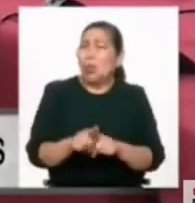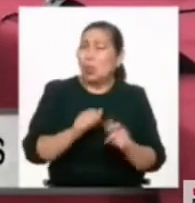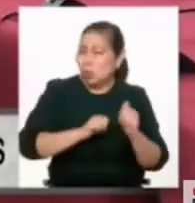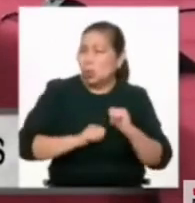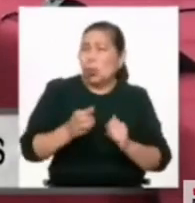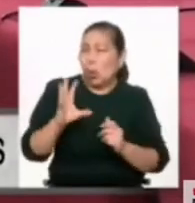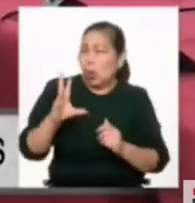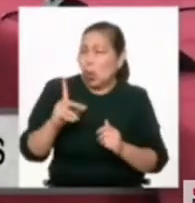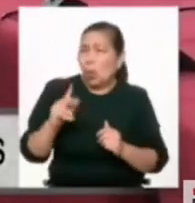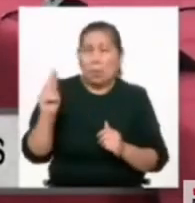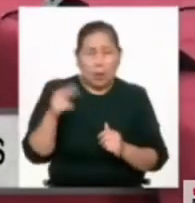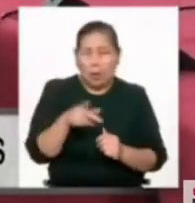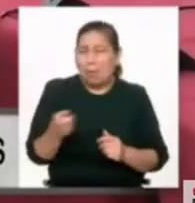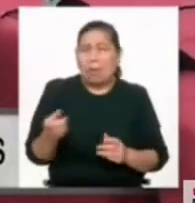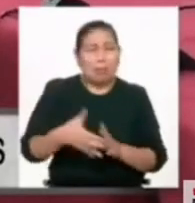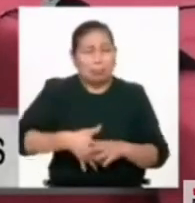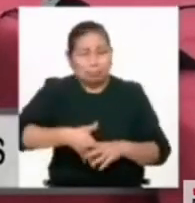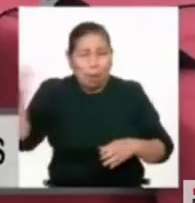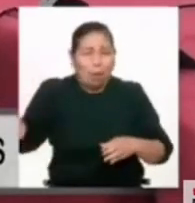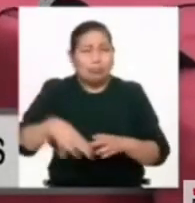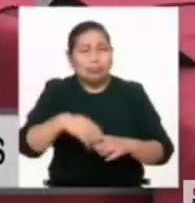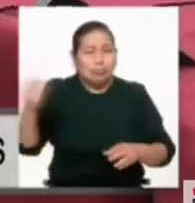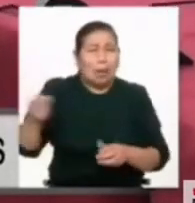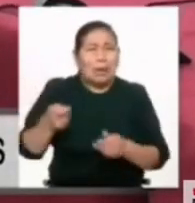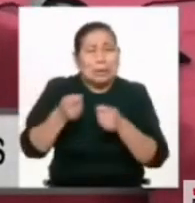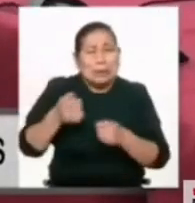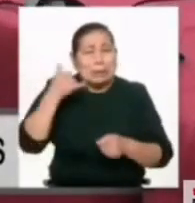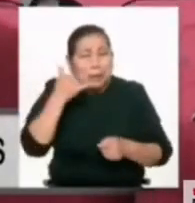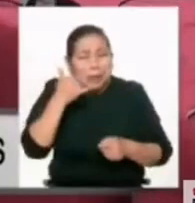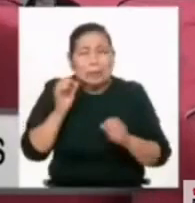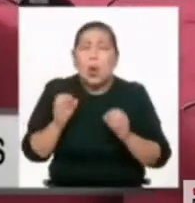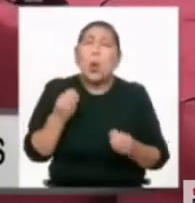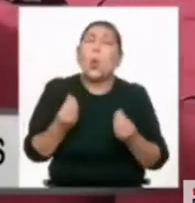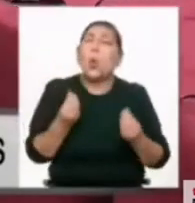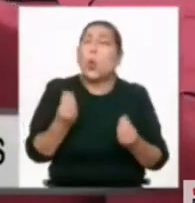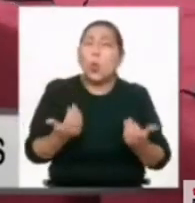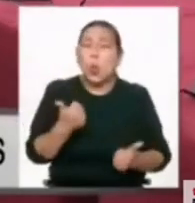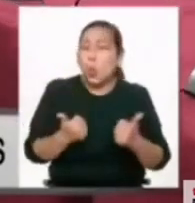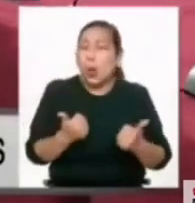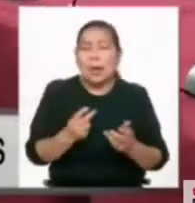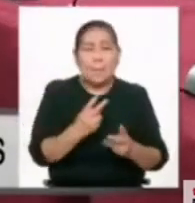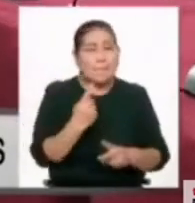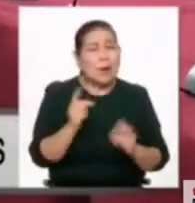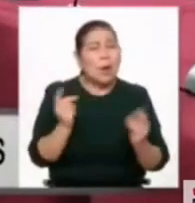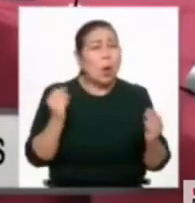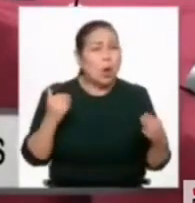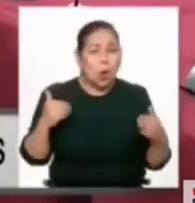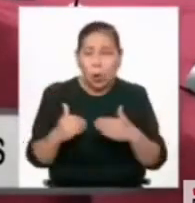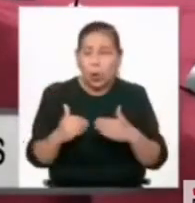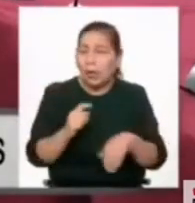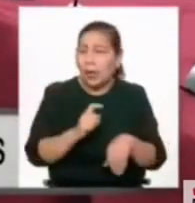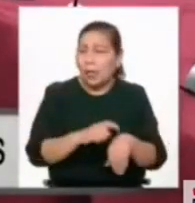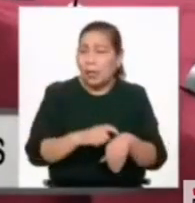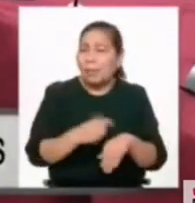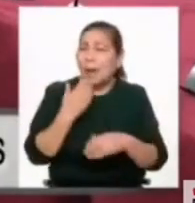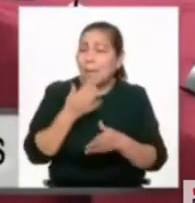siendo atacados por la delincuencia, por arrebatos, extorsiones también. ¿Cuáles van a ser, Premier, las medidas a corto plazo? ¿Qué es lo que